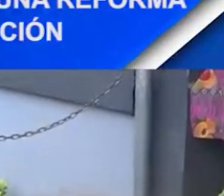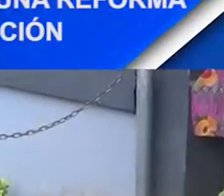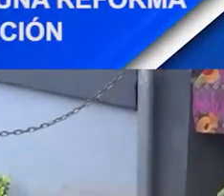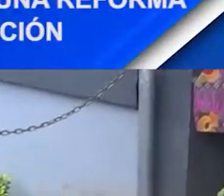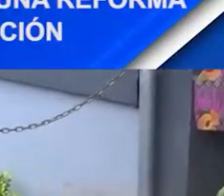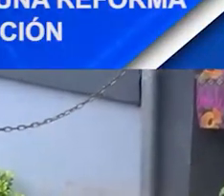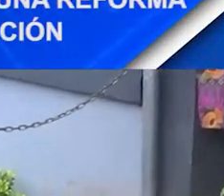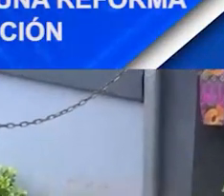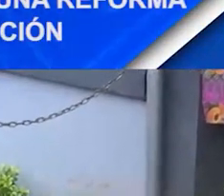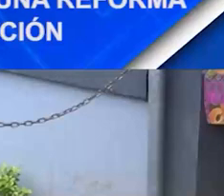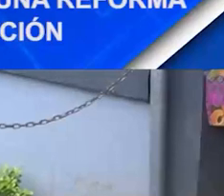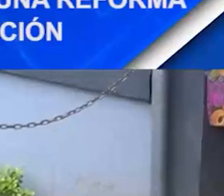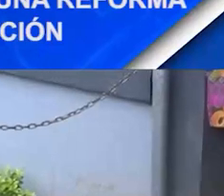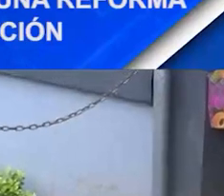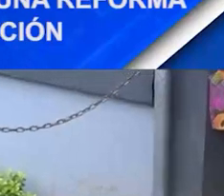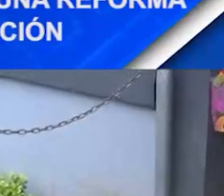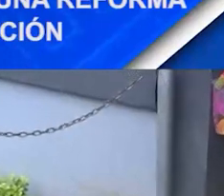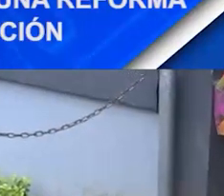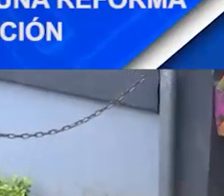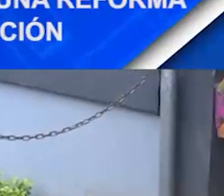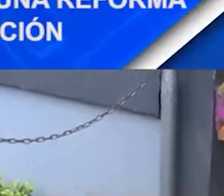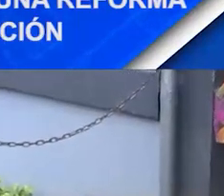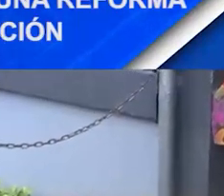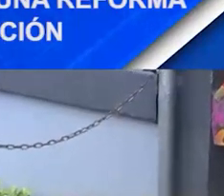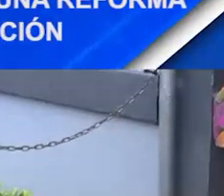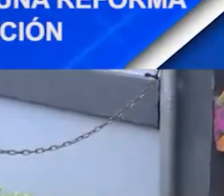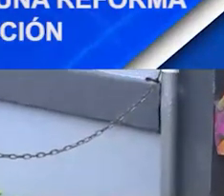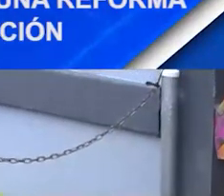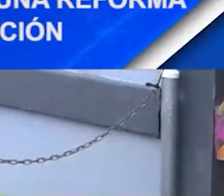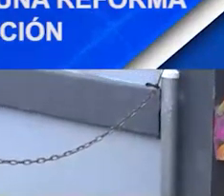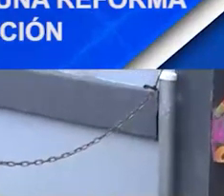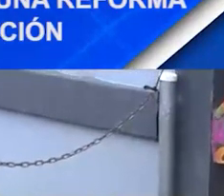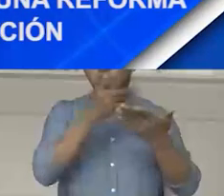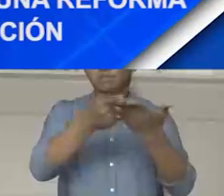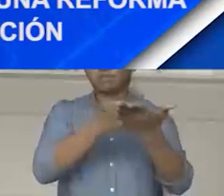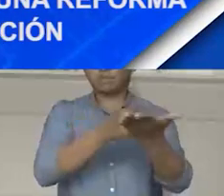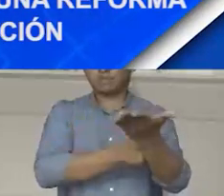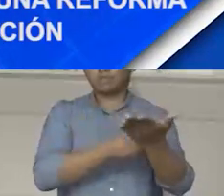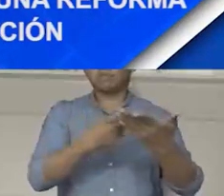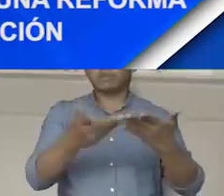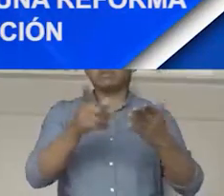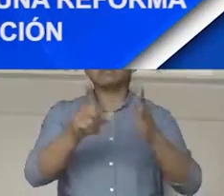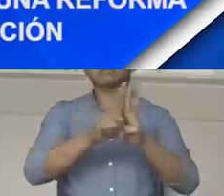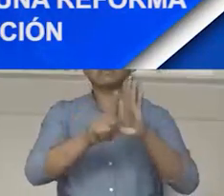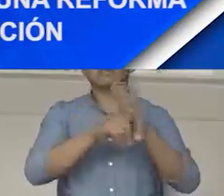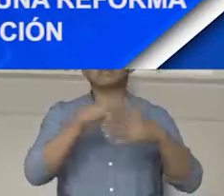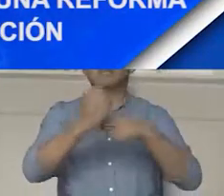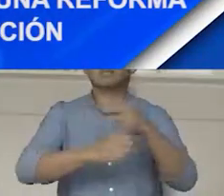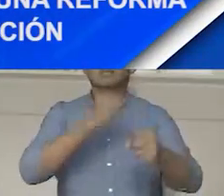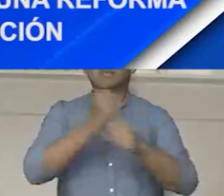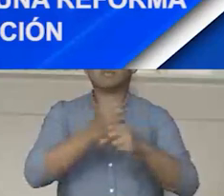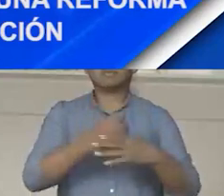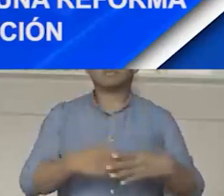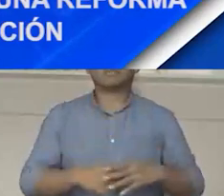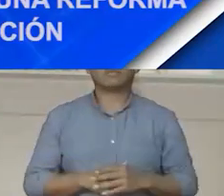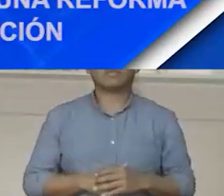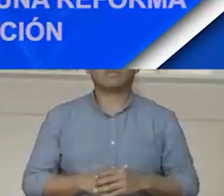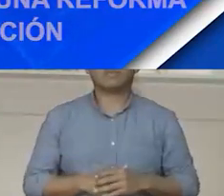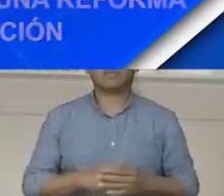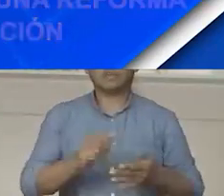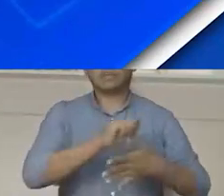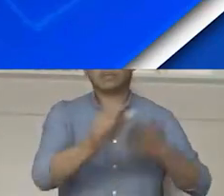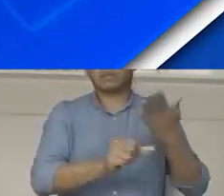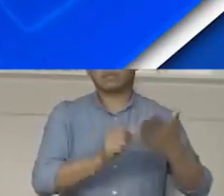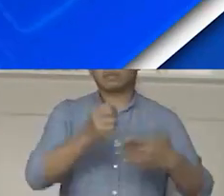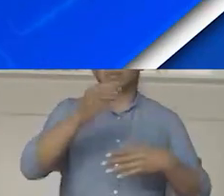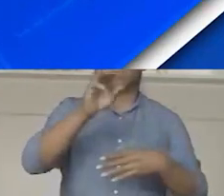Público para ser incluido en el proyecto de ley anual del Presupuesto General de la República.